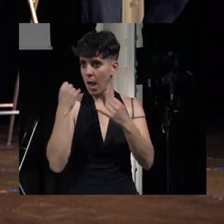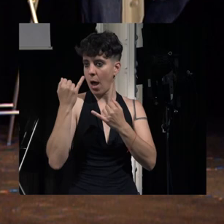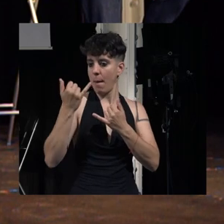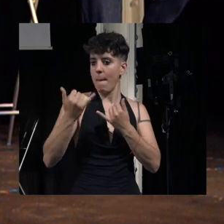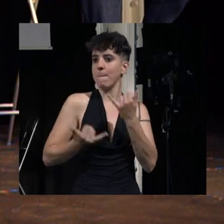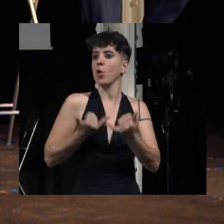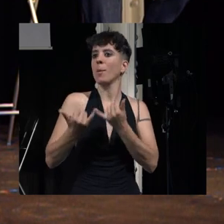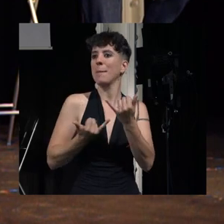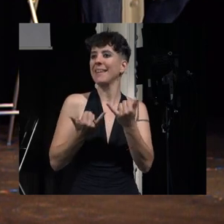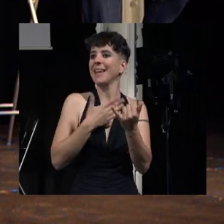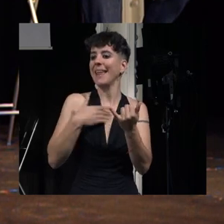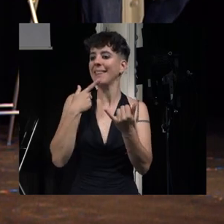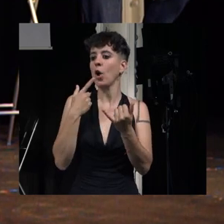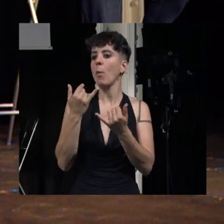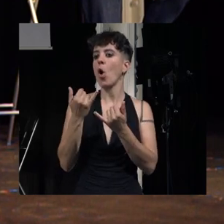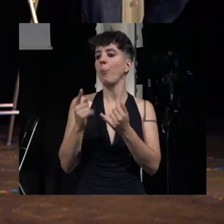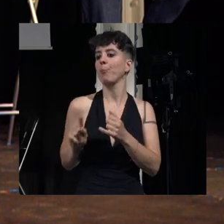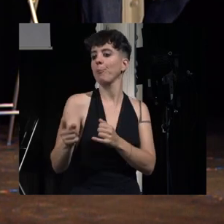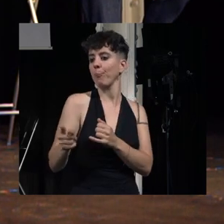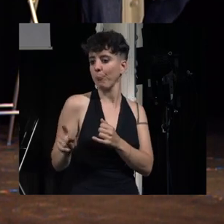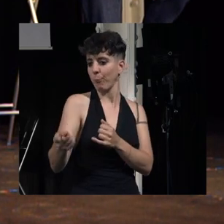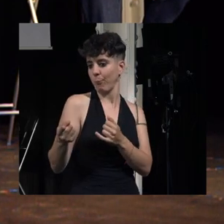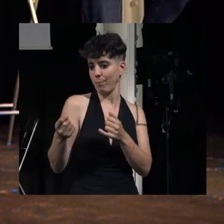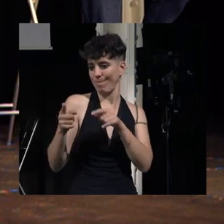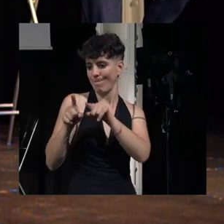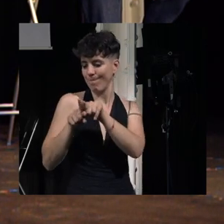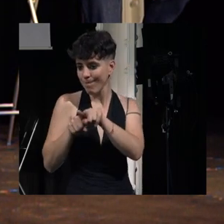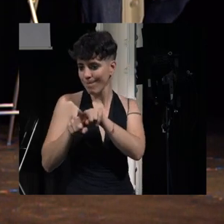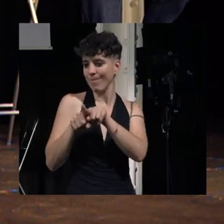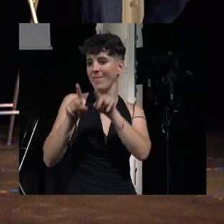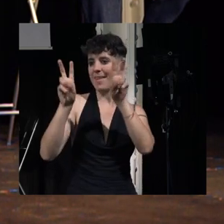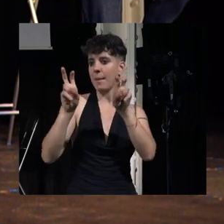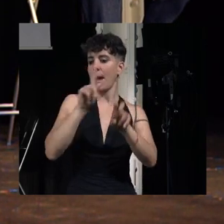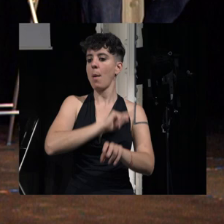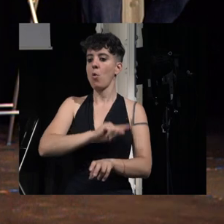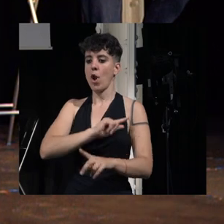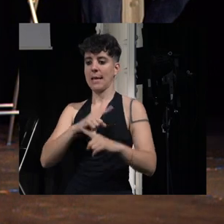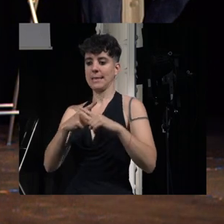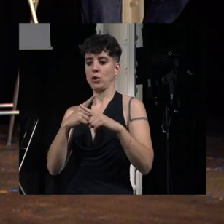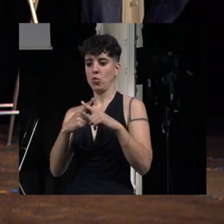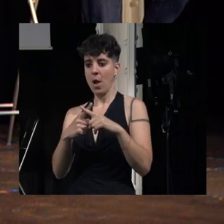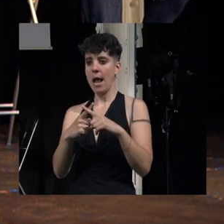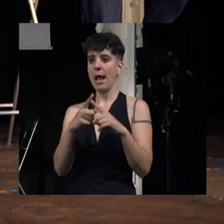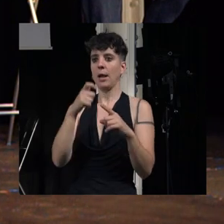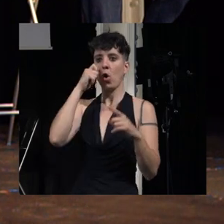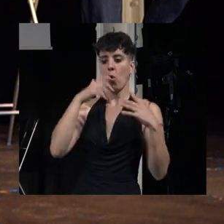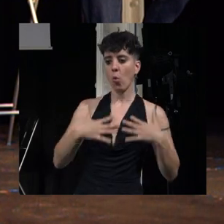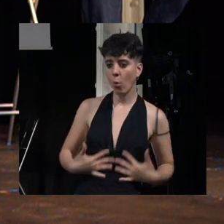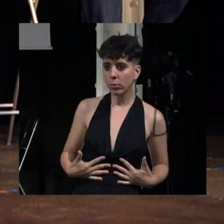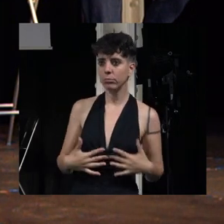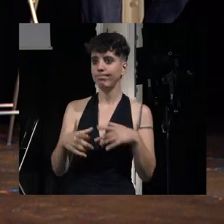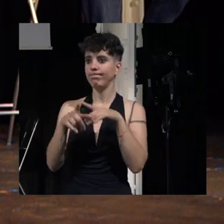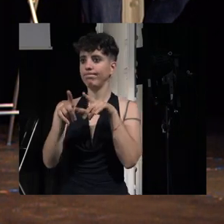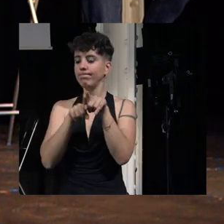problemático en el sentido de que problematiza la moral sexual, problematiza una serie de cuerpos, problematiza